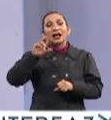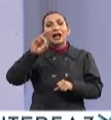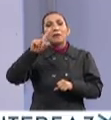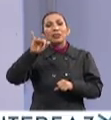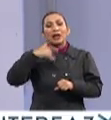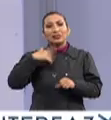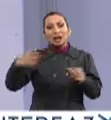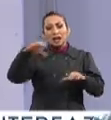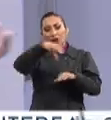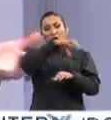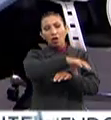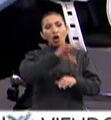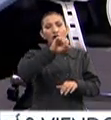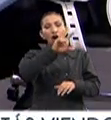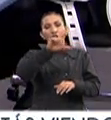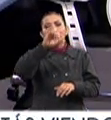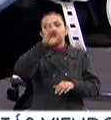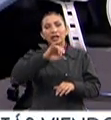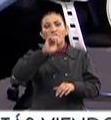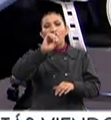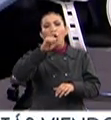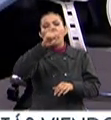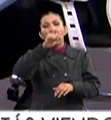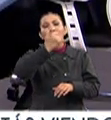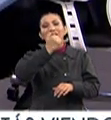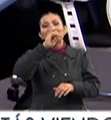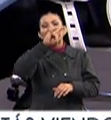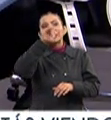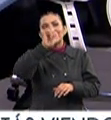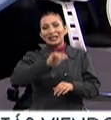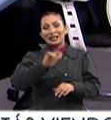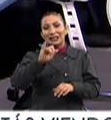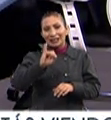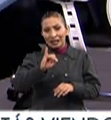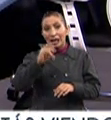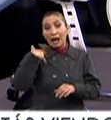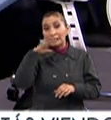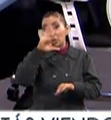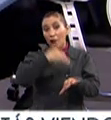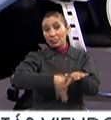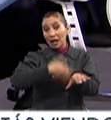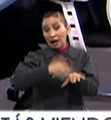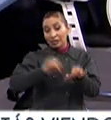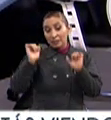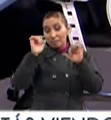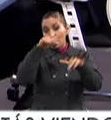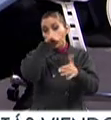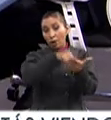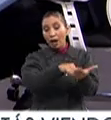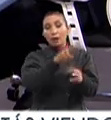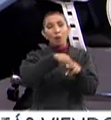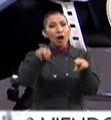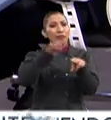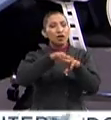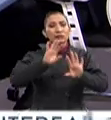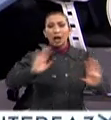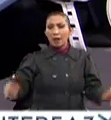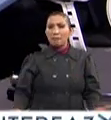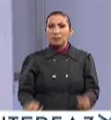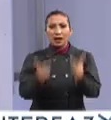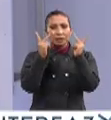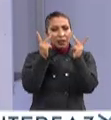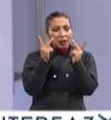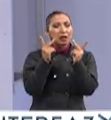Cultural Olin Yolistli, que está ahí en Periférico Sur, sí, sí, 5141, a las 5 de la tarde. Los boletos ya están a la